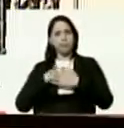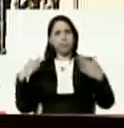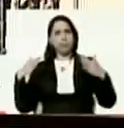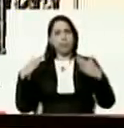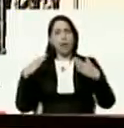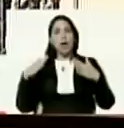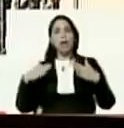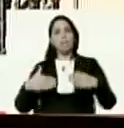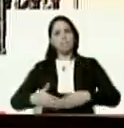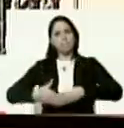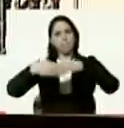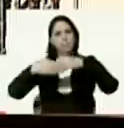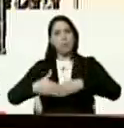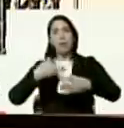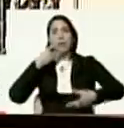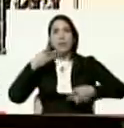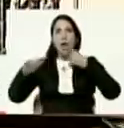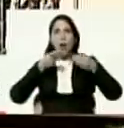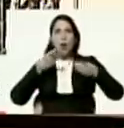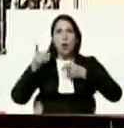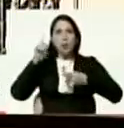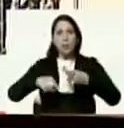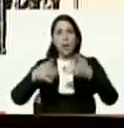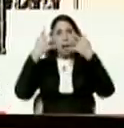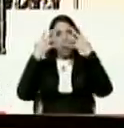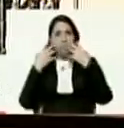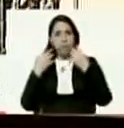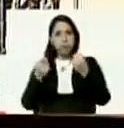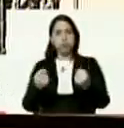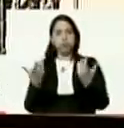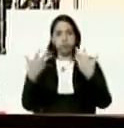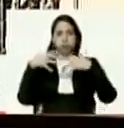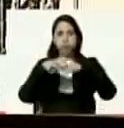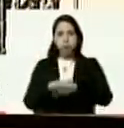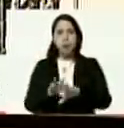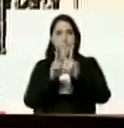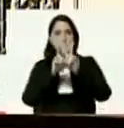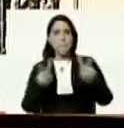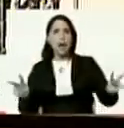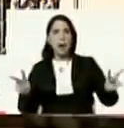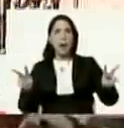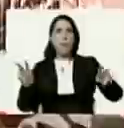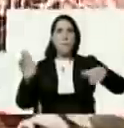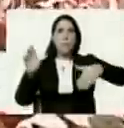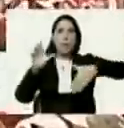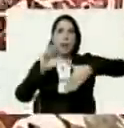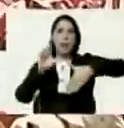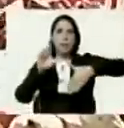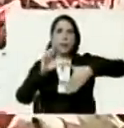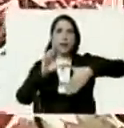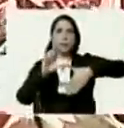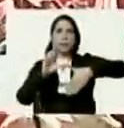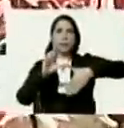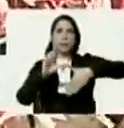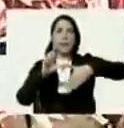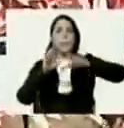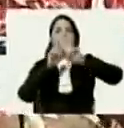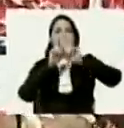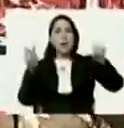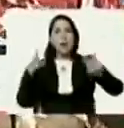tender la mano del diálogo y del entendimiento para la paz de América, para la paz de nuestro